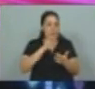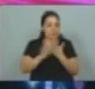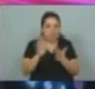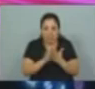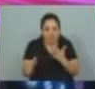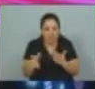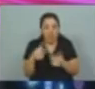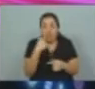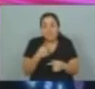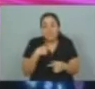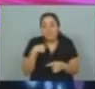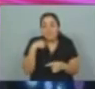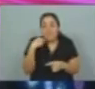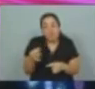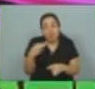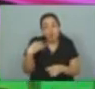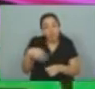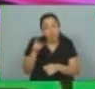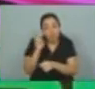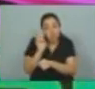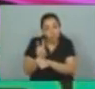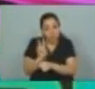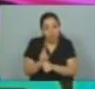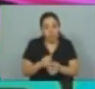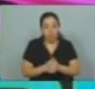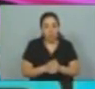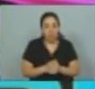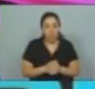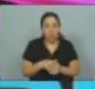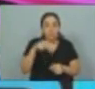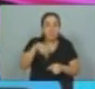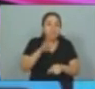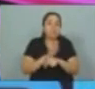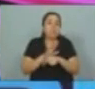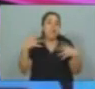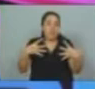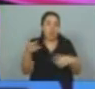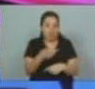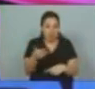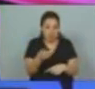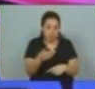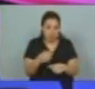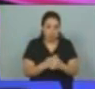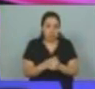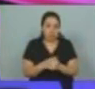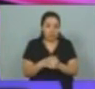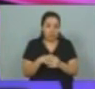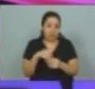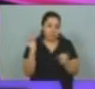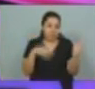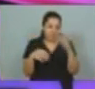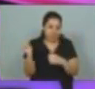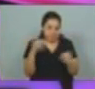sencillo. A un hijo no se lo puede tironear. En un contexto de guerra declarada, Dauro y Rial se están tirando con todo. Y en medio del